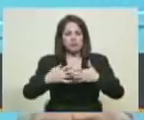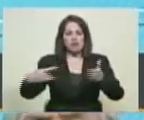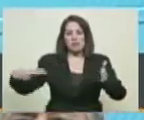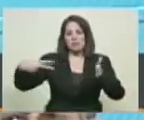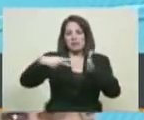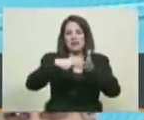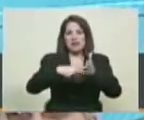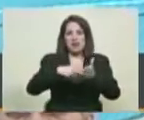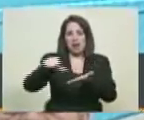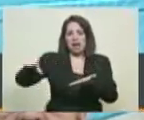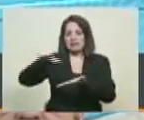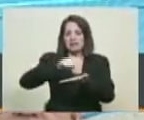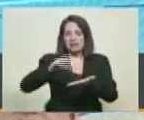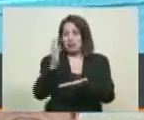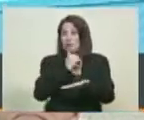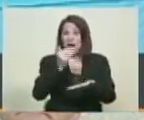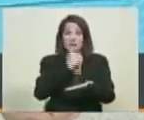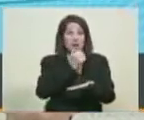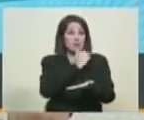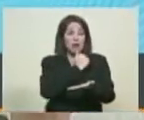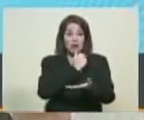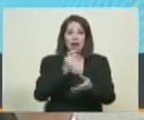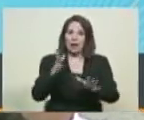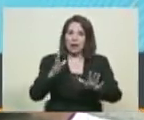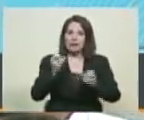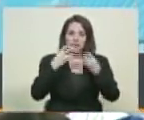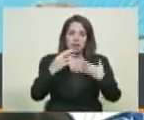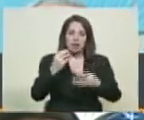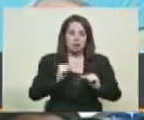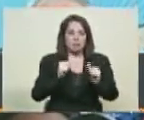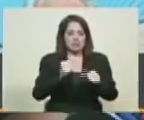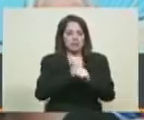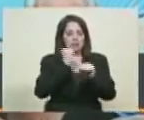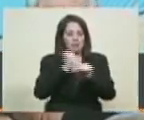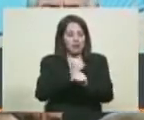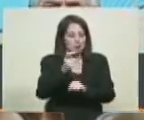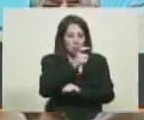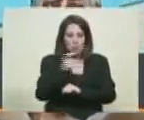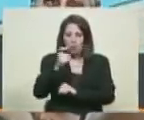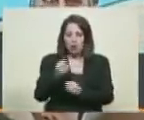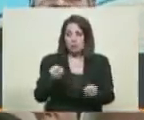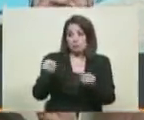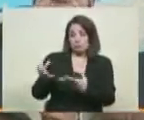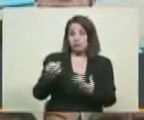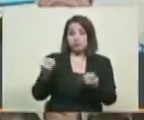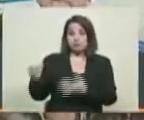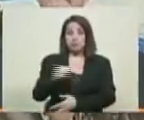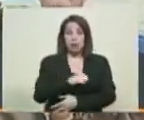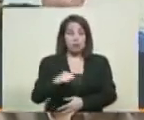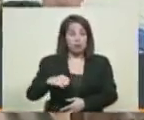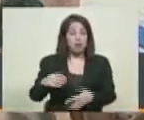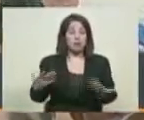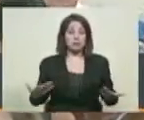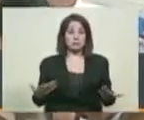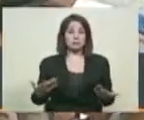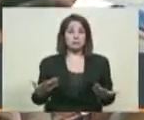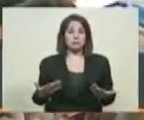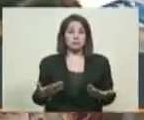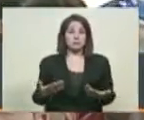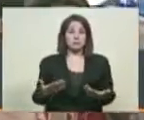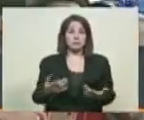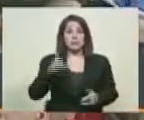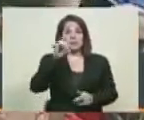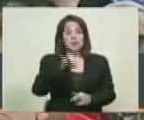aceite. Y en esa dirección hemos empezado a trabajar. Pero también es cierto, presidente, y hay que decirlo con todo el respeto, que también